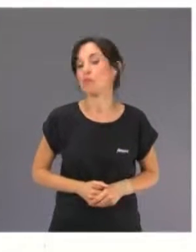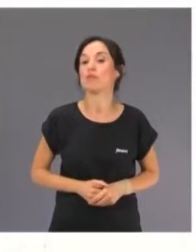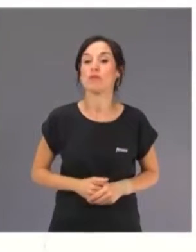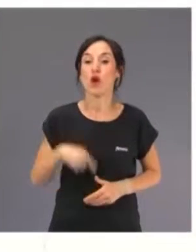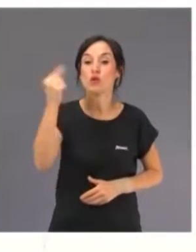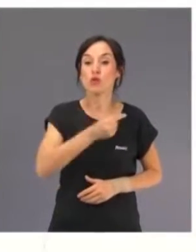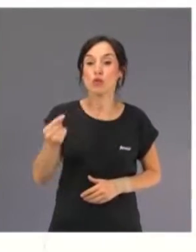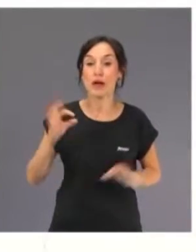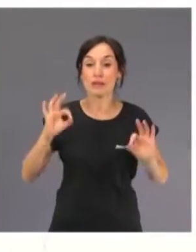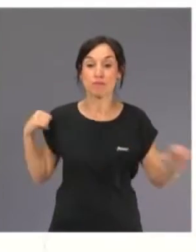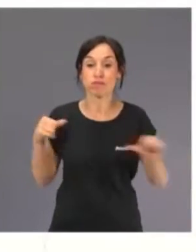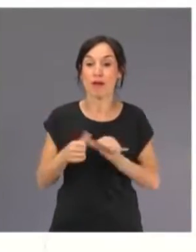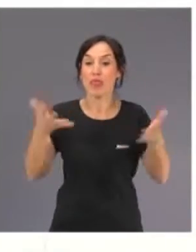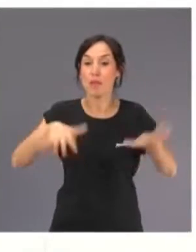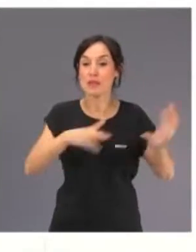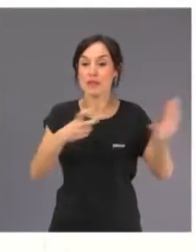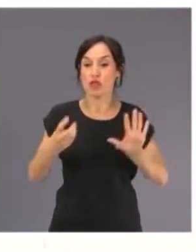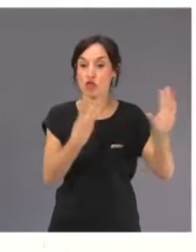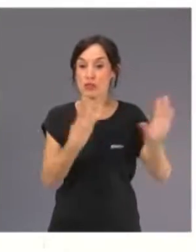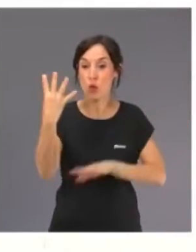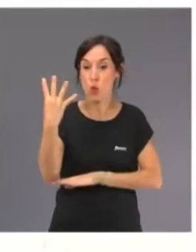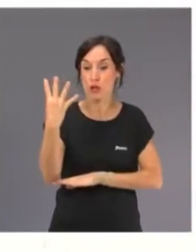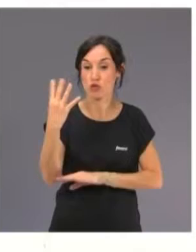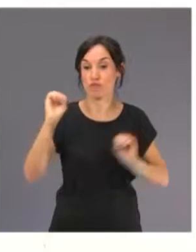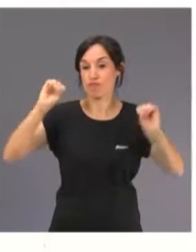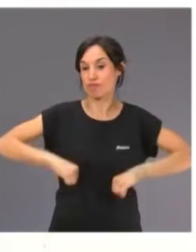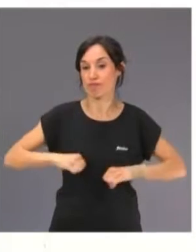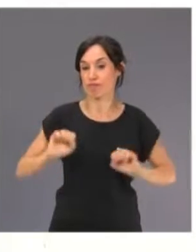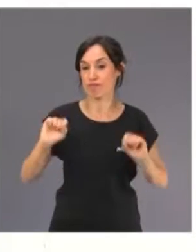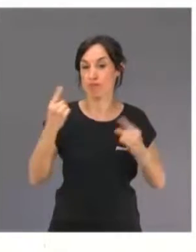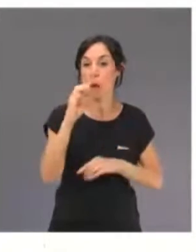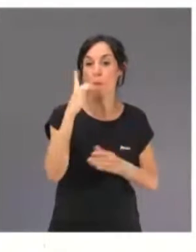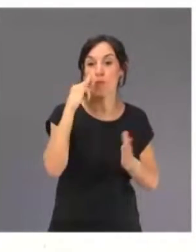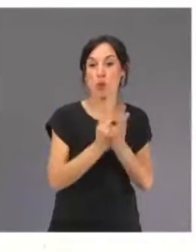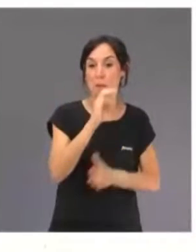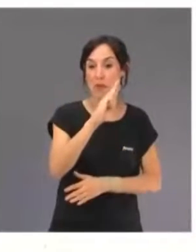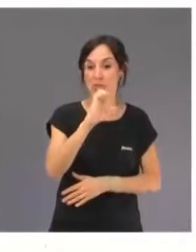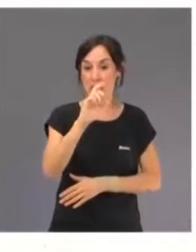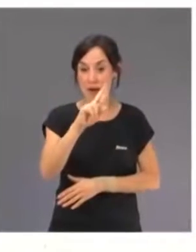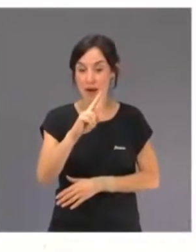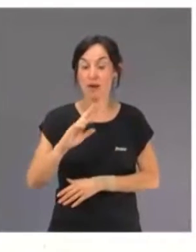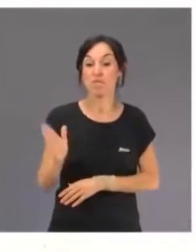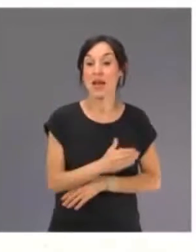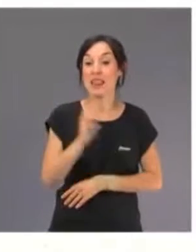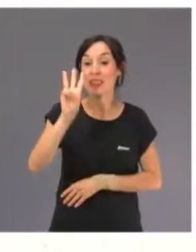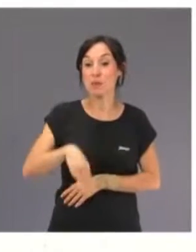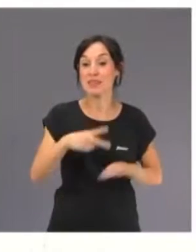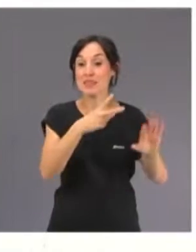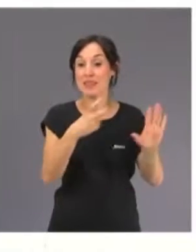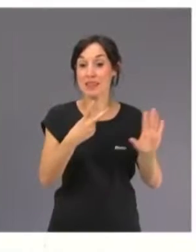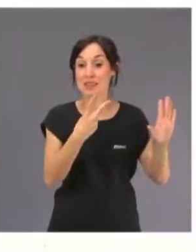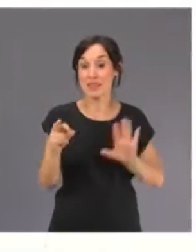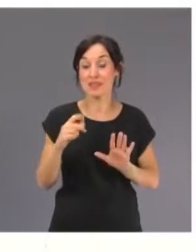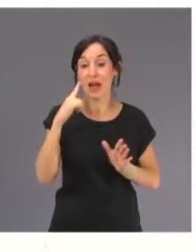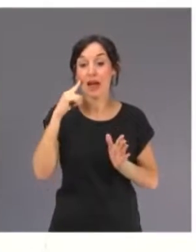casos acumulados es de 10.784 confirmados con PCR y 3.370 con